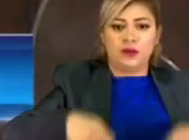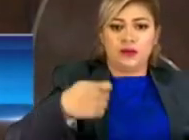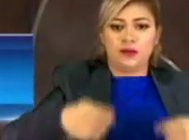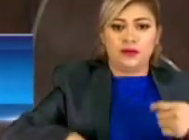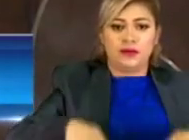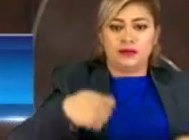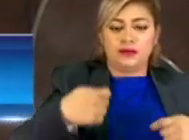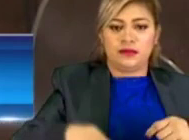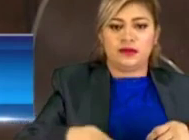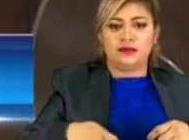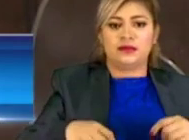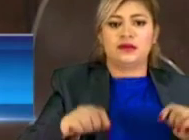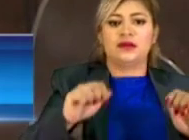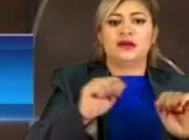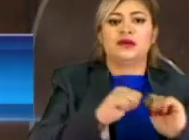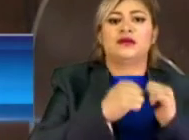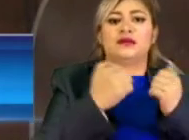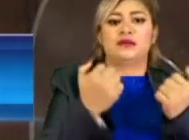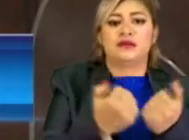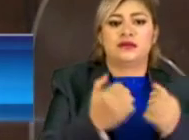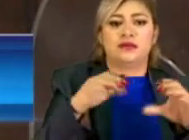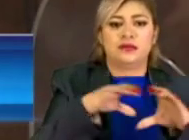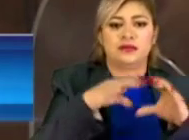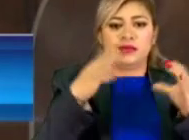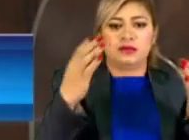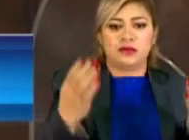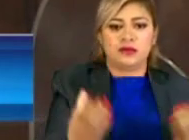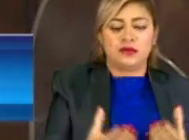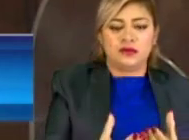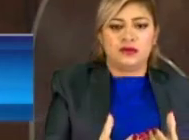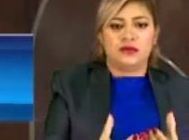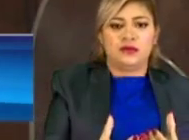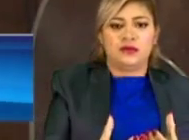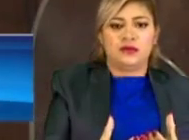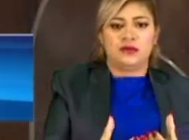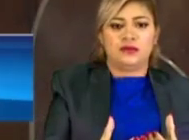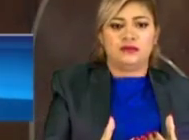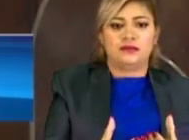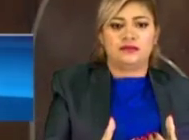la Asociación Mundial de Olimpiadas Robóticas,